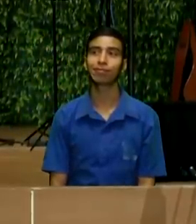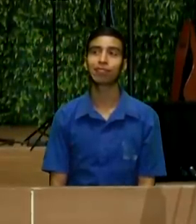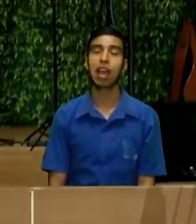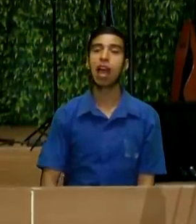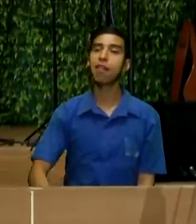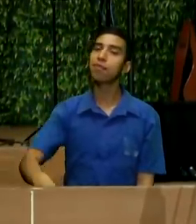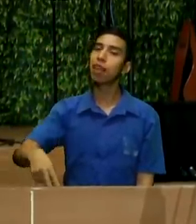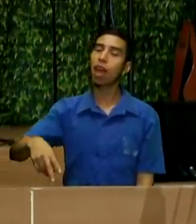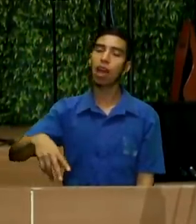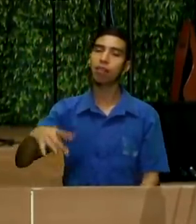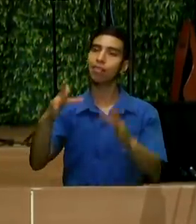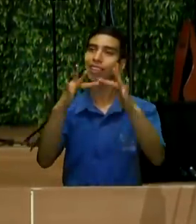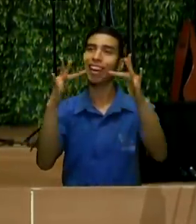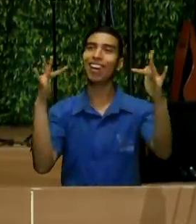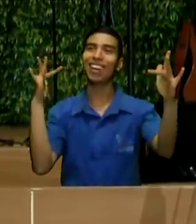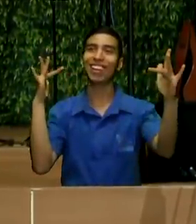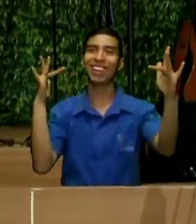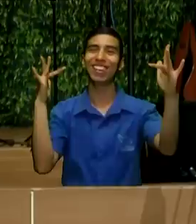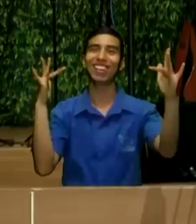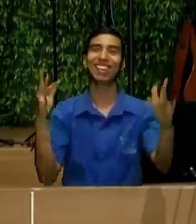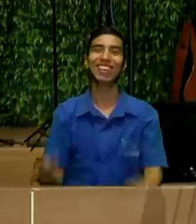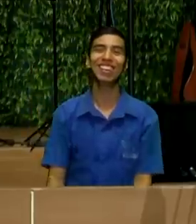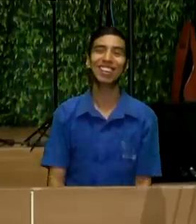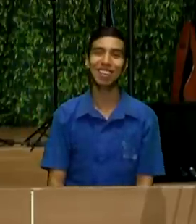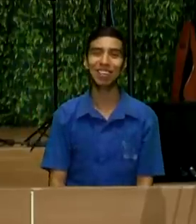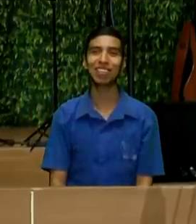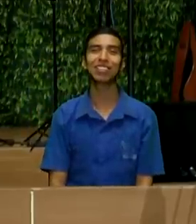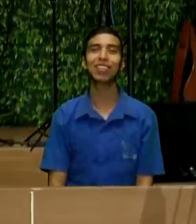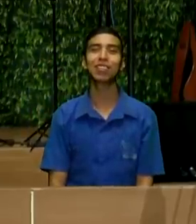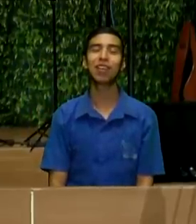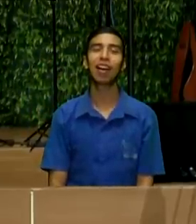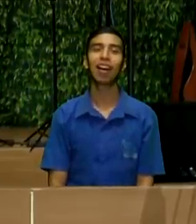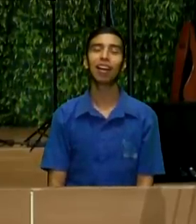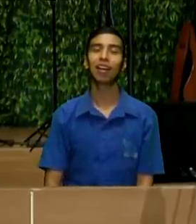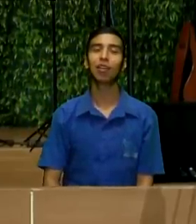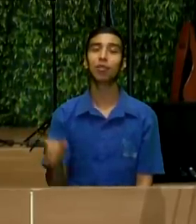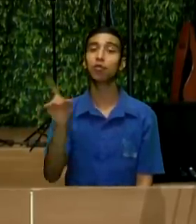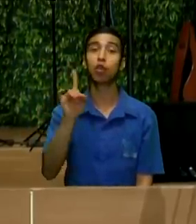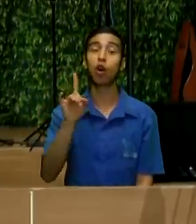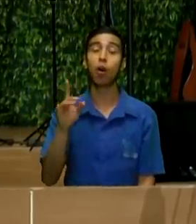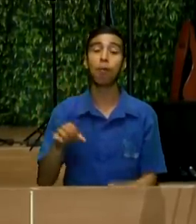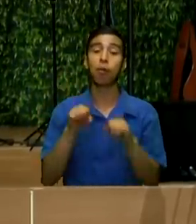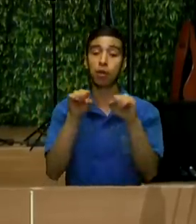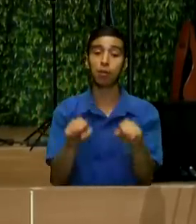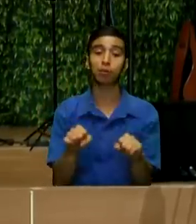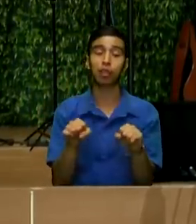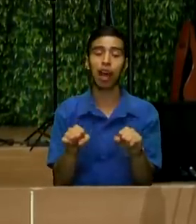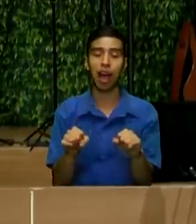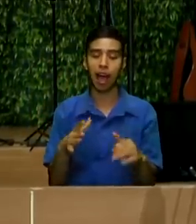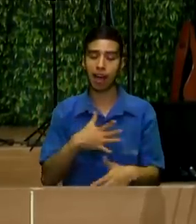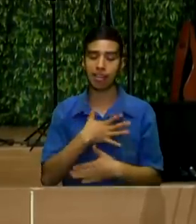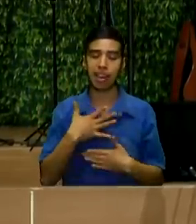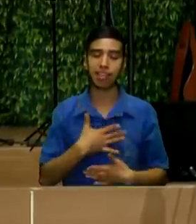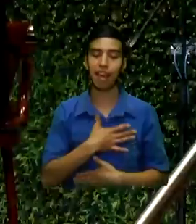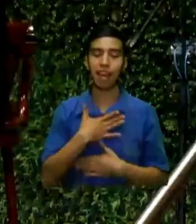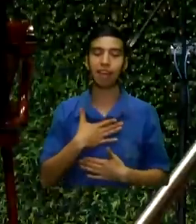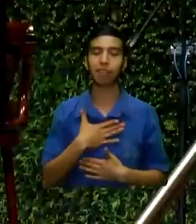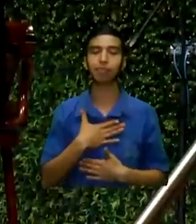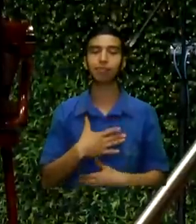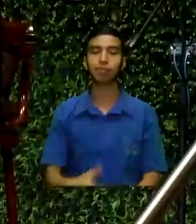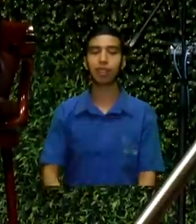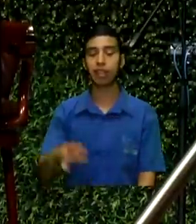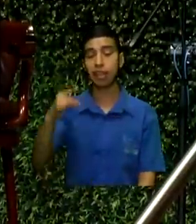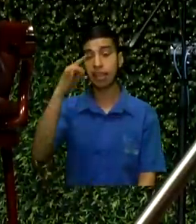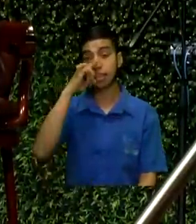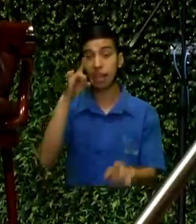Ningún soldado en el servicio activo se enreda en los negocios de la vida a fin de agradar al que lo reclutó como soldado. Y también